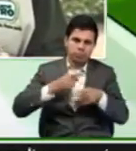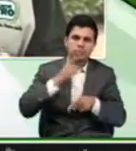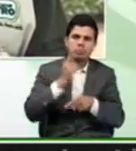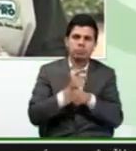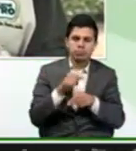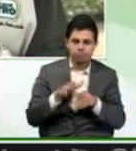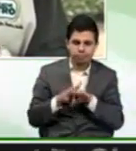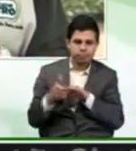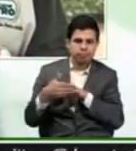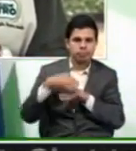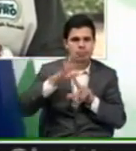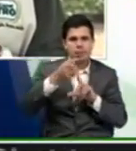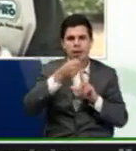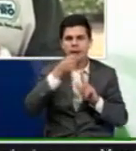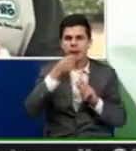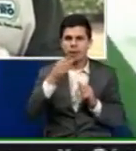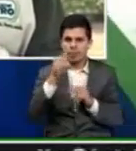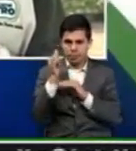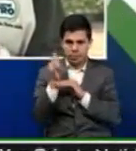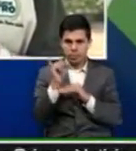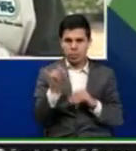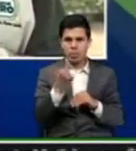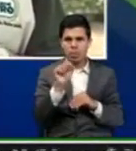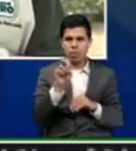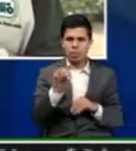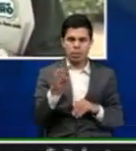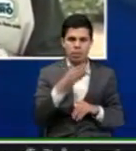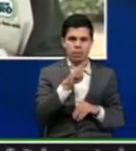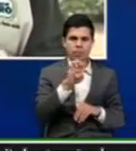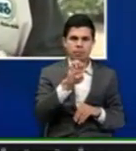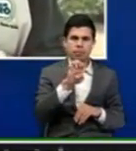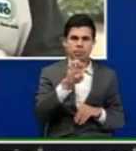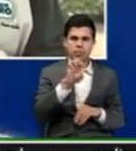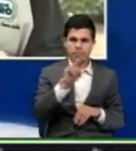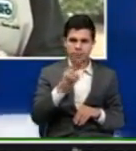frontera para Oriente Noticias. Con la cámara de Juan Carlos Báez, informó Gustavo Ruiz. Muy buenas tardes.